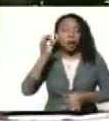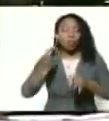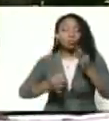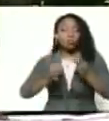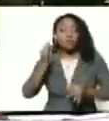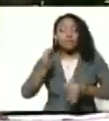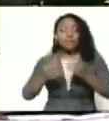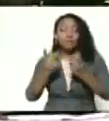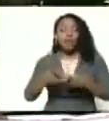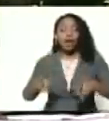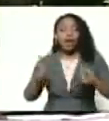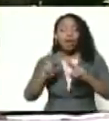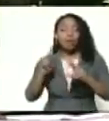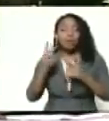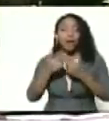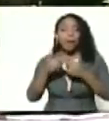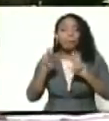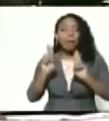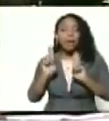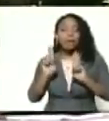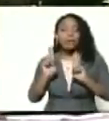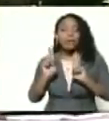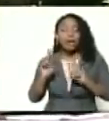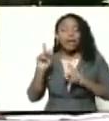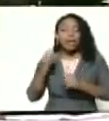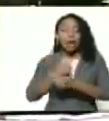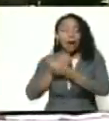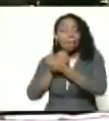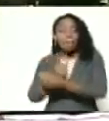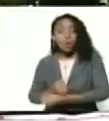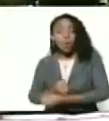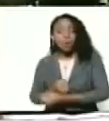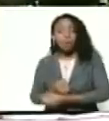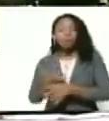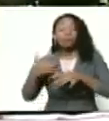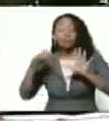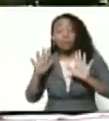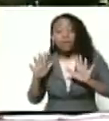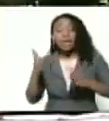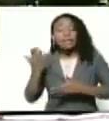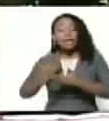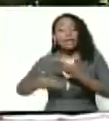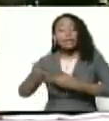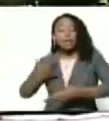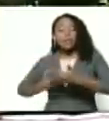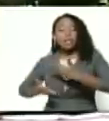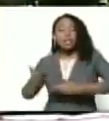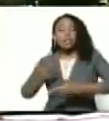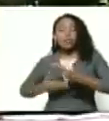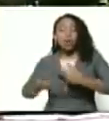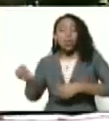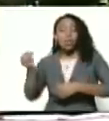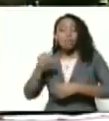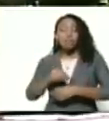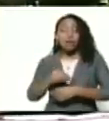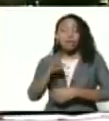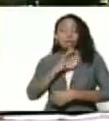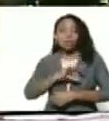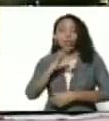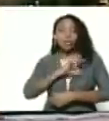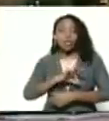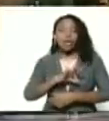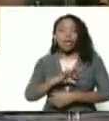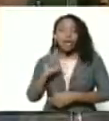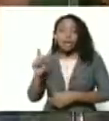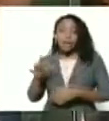justicia, los valores de la paz, etcétera. Uh-huh. Creo que son del amor, por supuesto, y del servicio a los demás, al resto de la sociedad. Creo